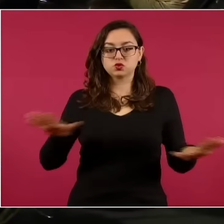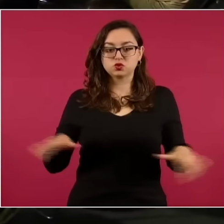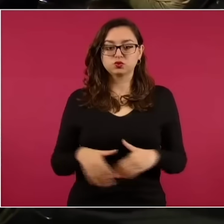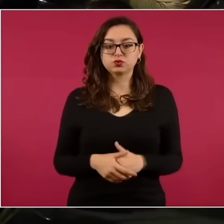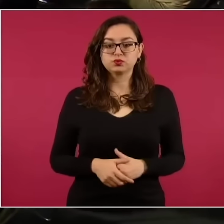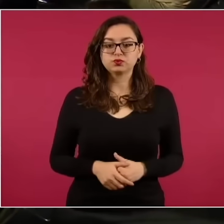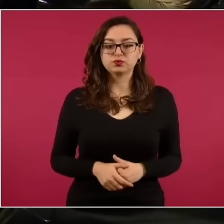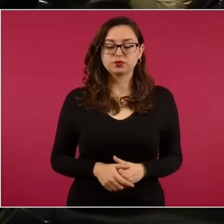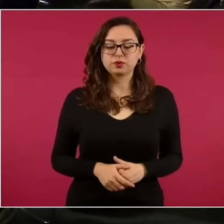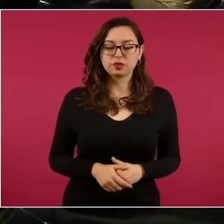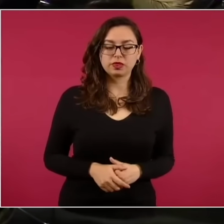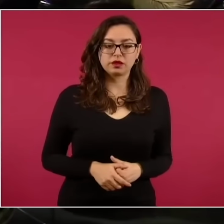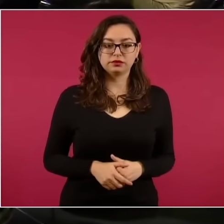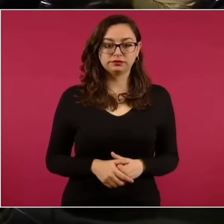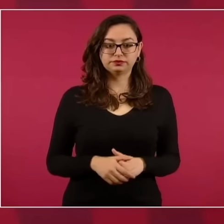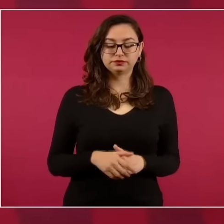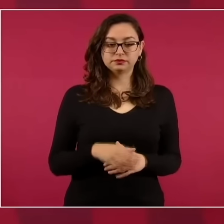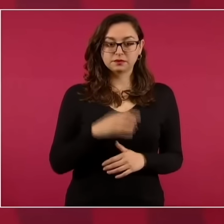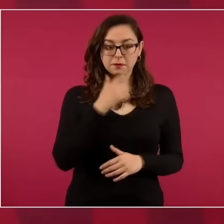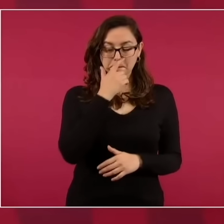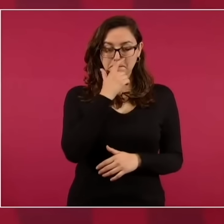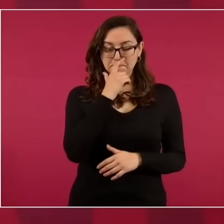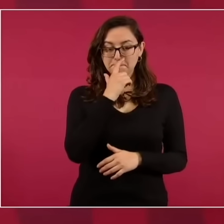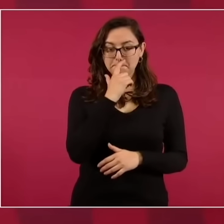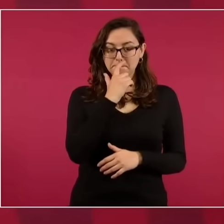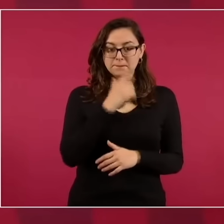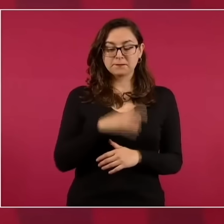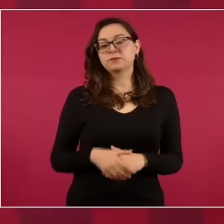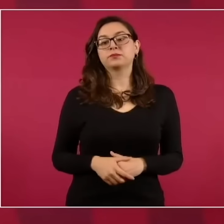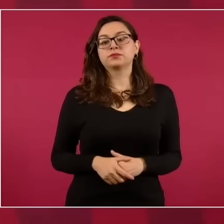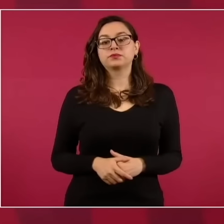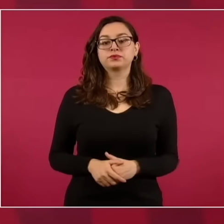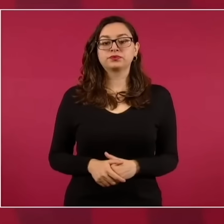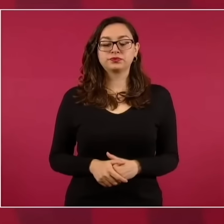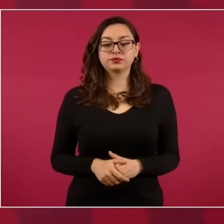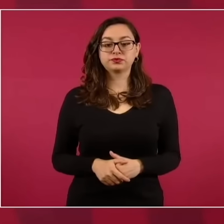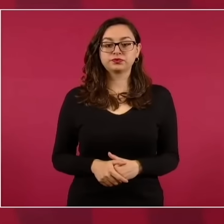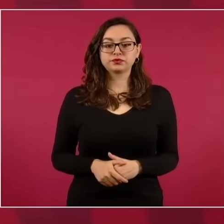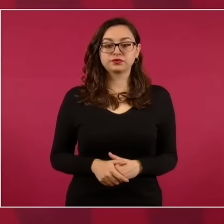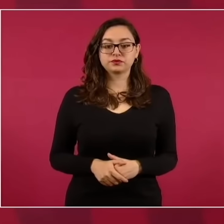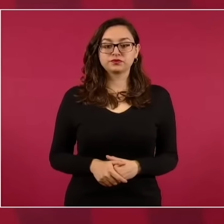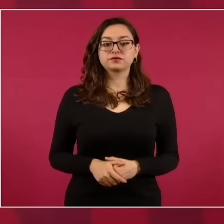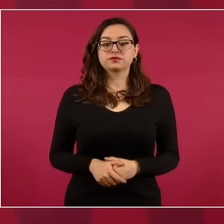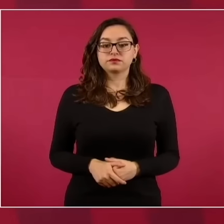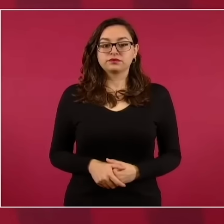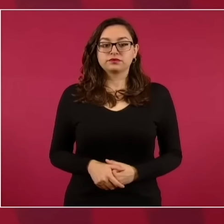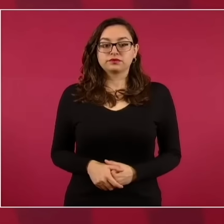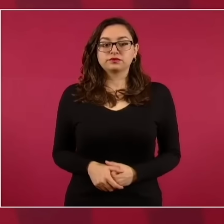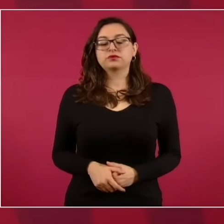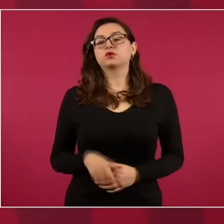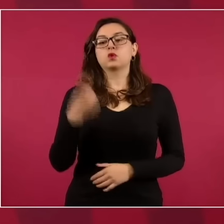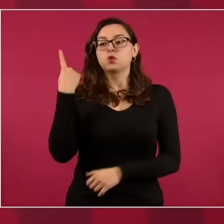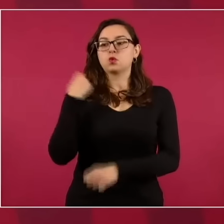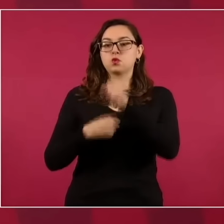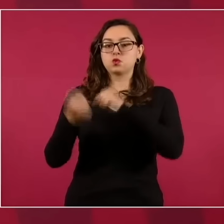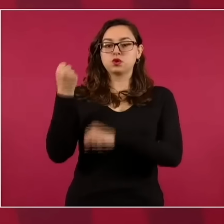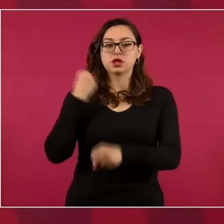Sí, es un acuerdo que se firmó el año pasado, en septiembre,